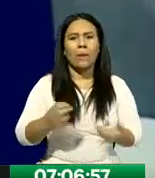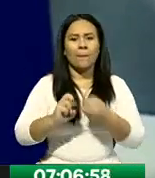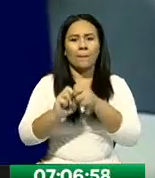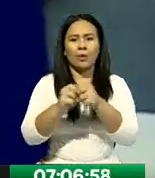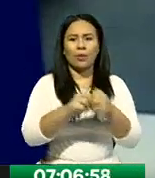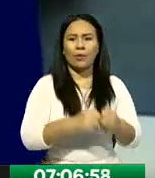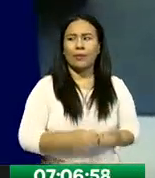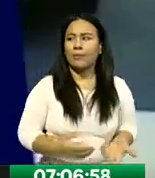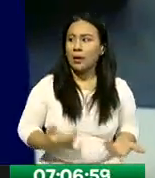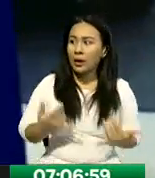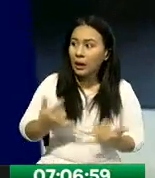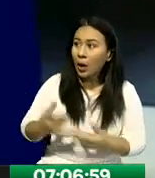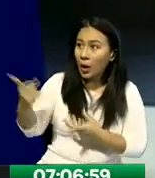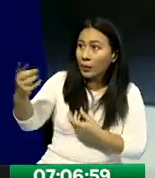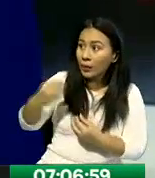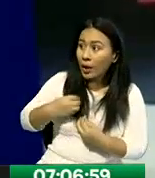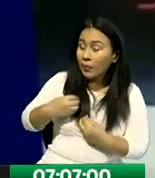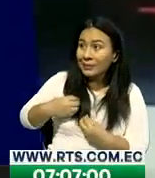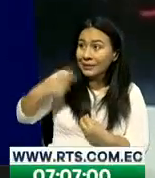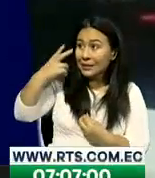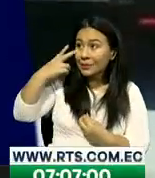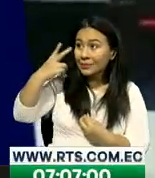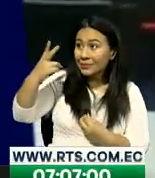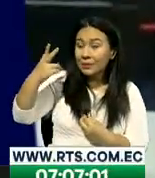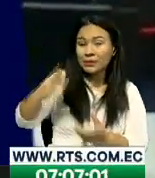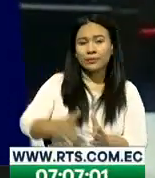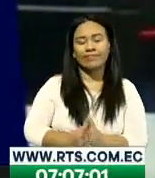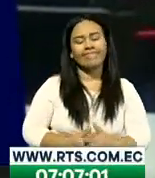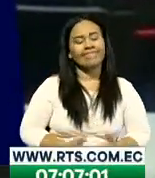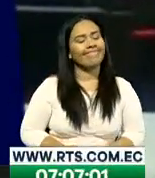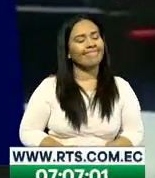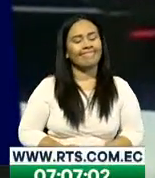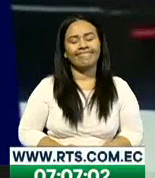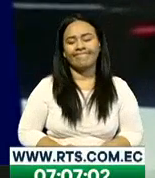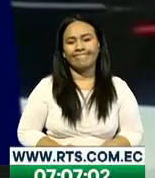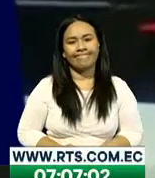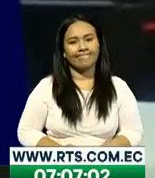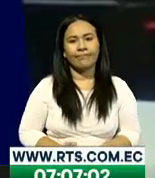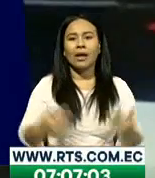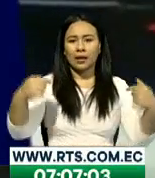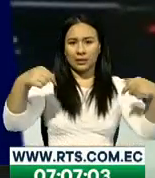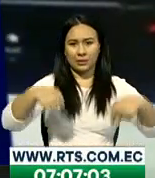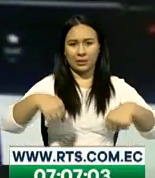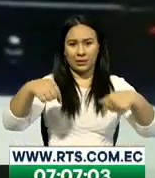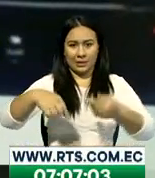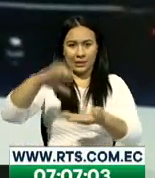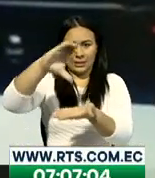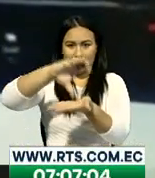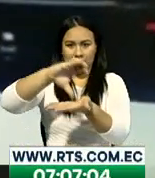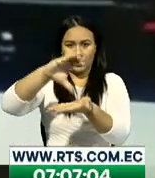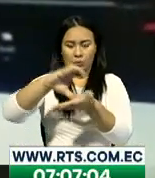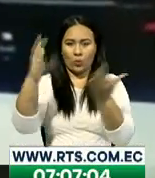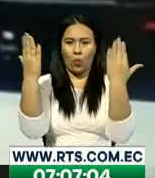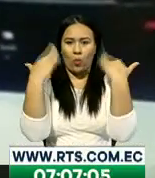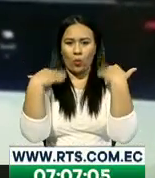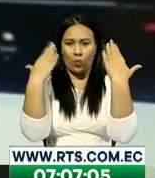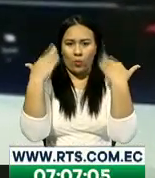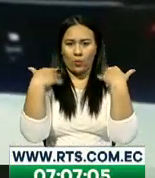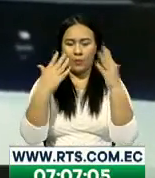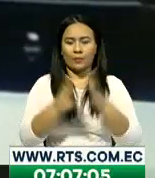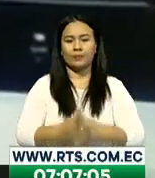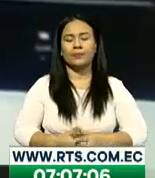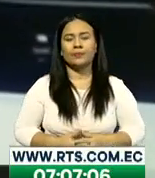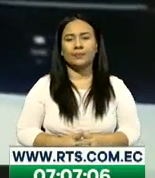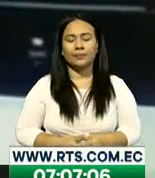que desafortunadamente, como vemos, se registra en pleno centro de